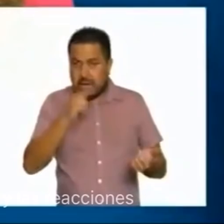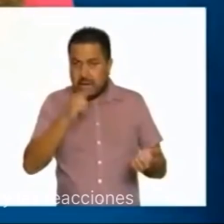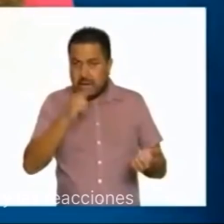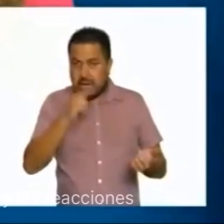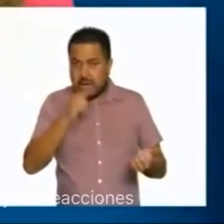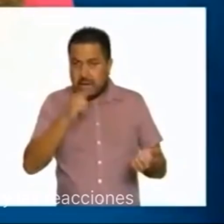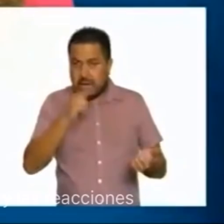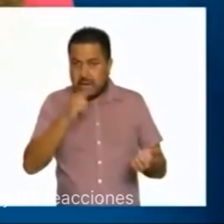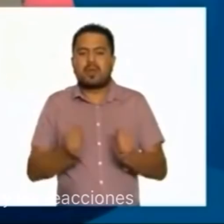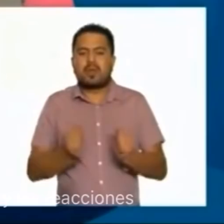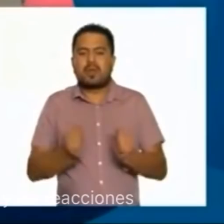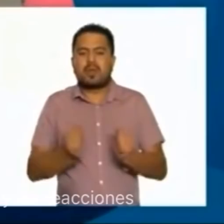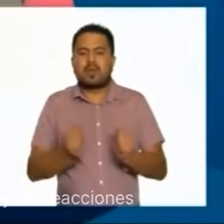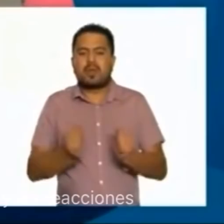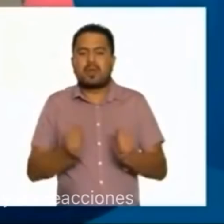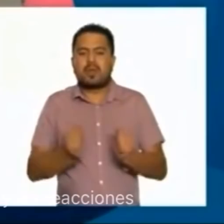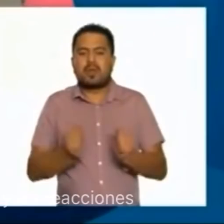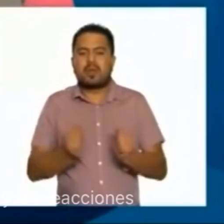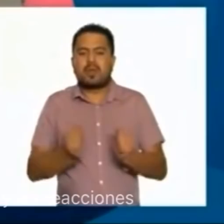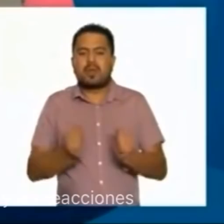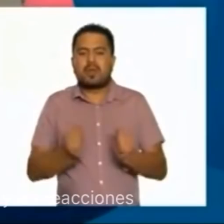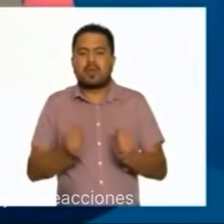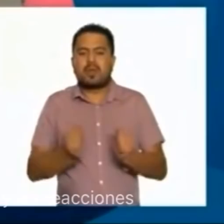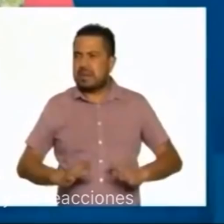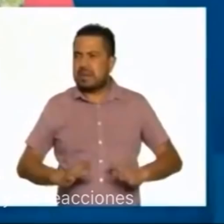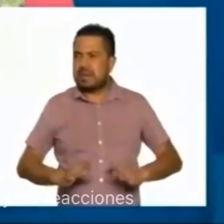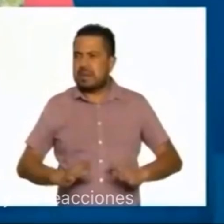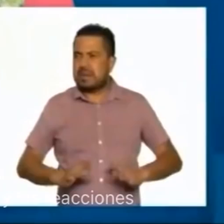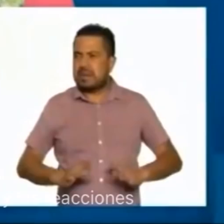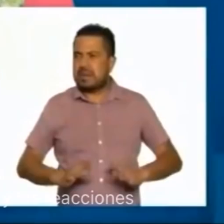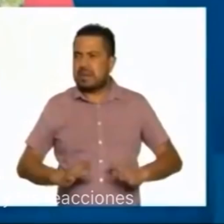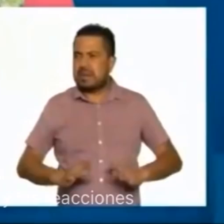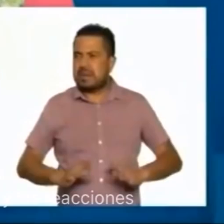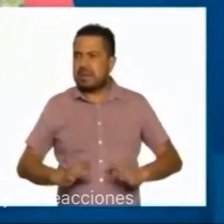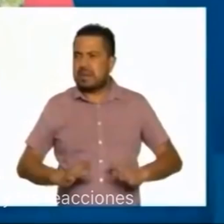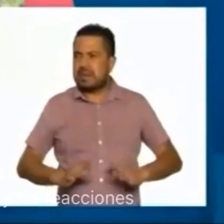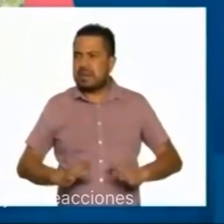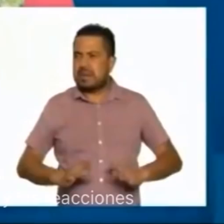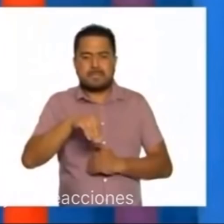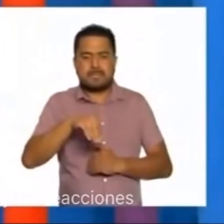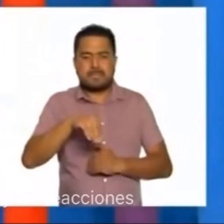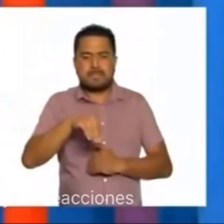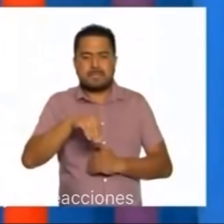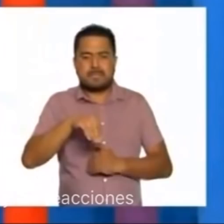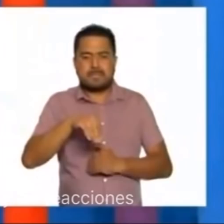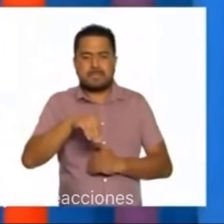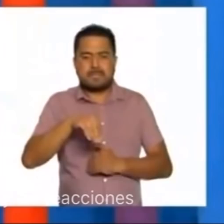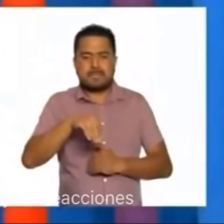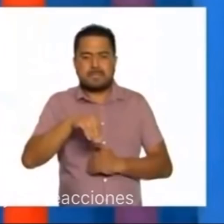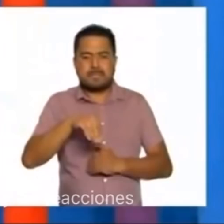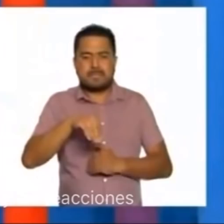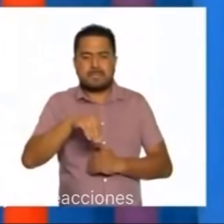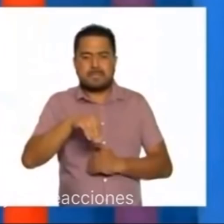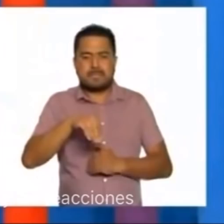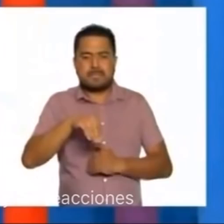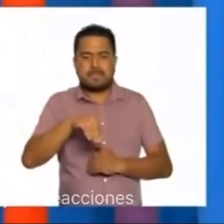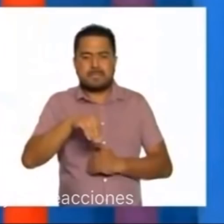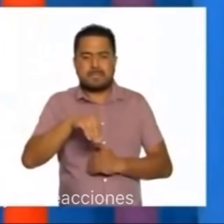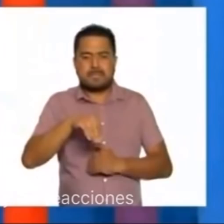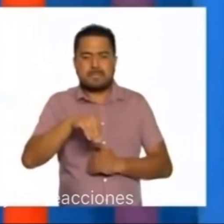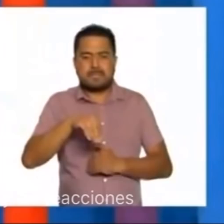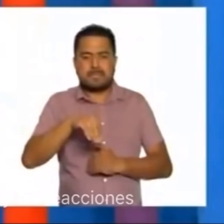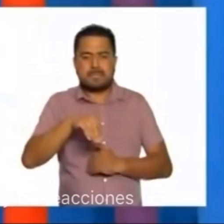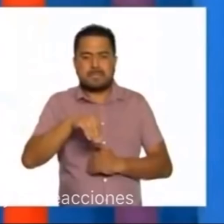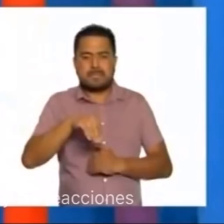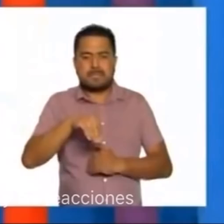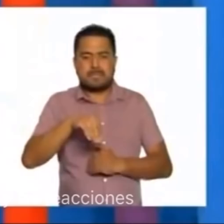no olvidan, pueden recordar a todos los miembros de su manada y los lugares por donde han pasado. Un dato interesante es que tiene mayor masa, 1 kilo de plomo o 1 kilo